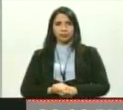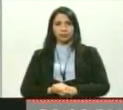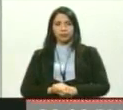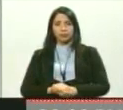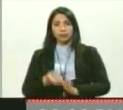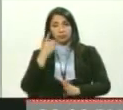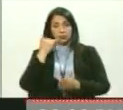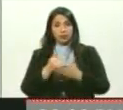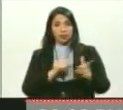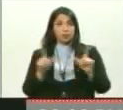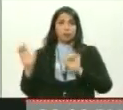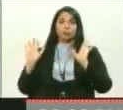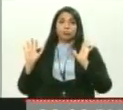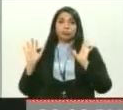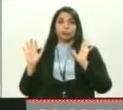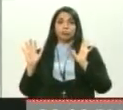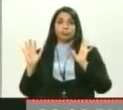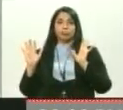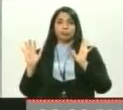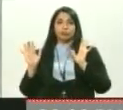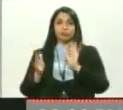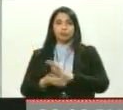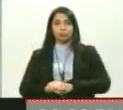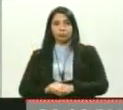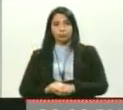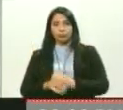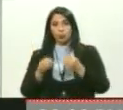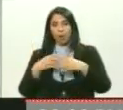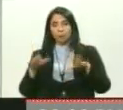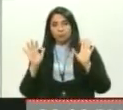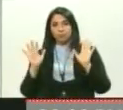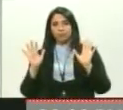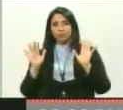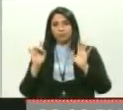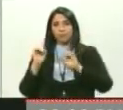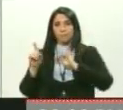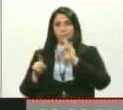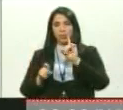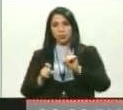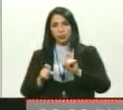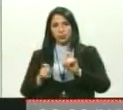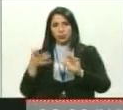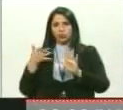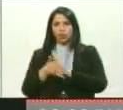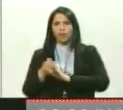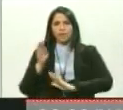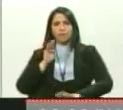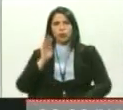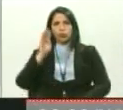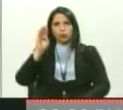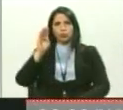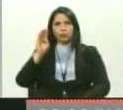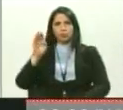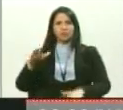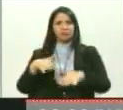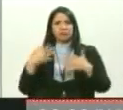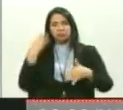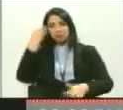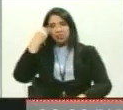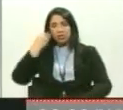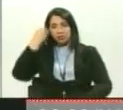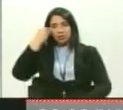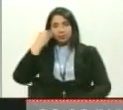como dicen, ¿verdad? Señor. Bueno, pregunta. Sobre el futuro, ¿qué piensas?